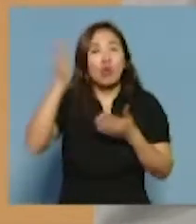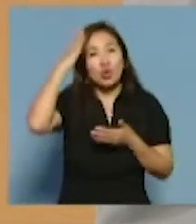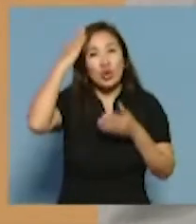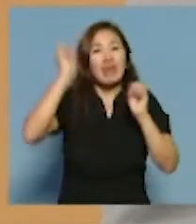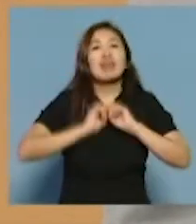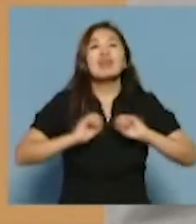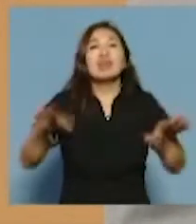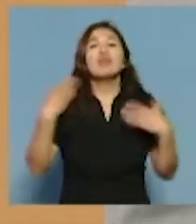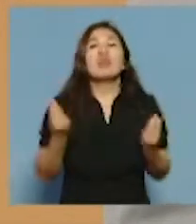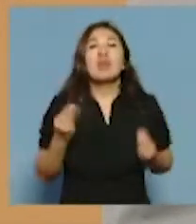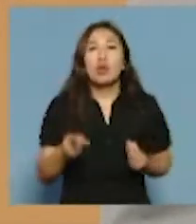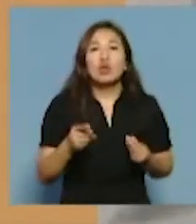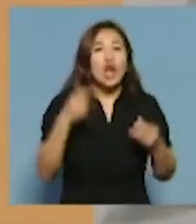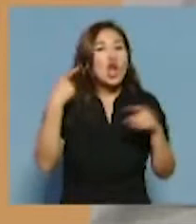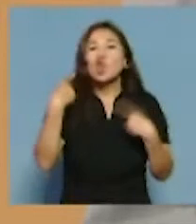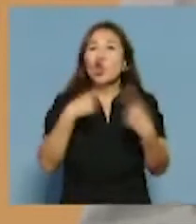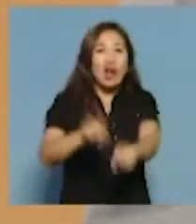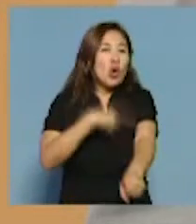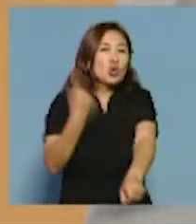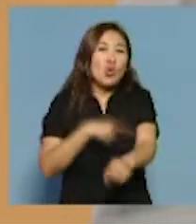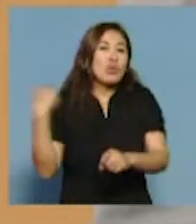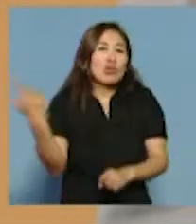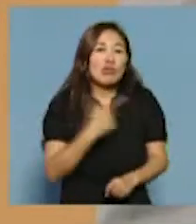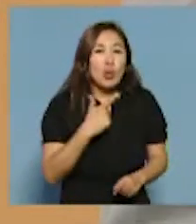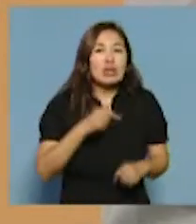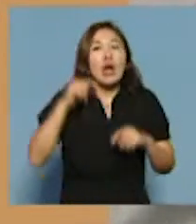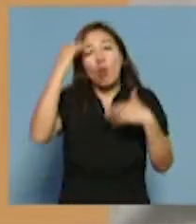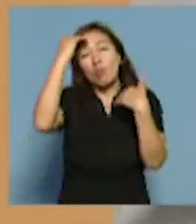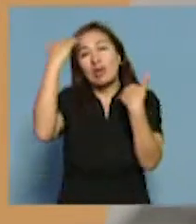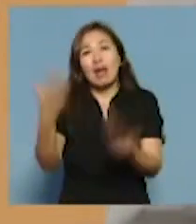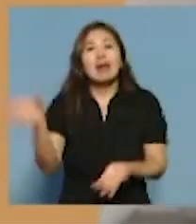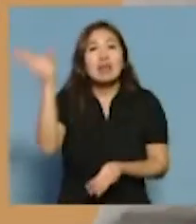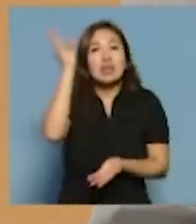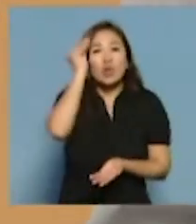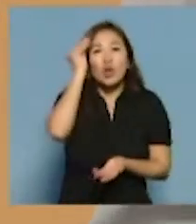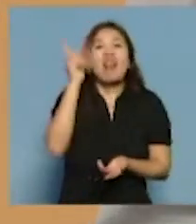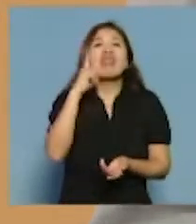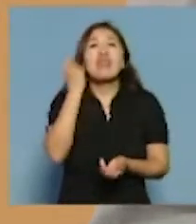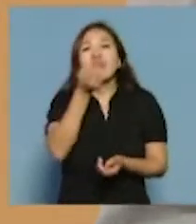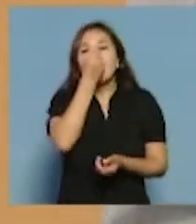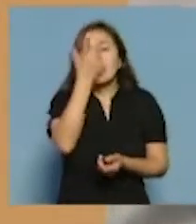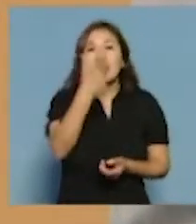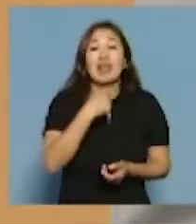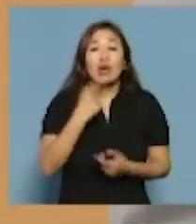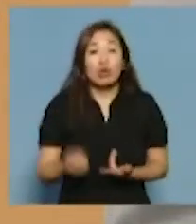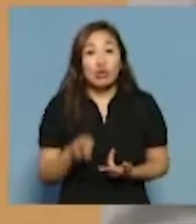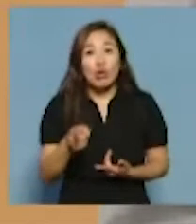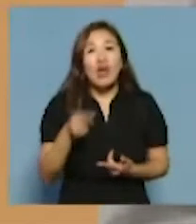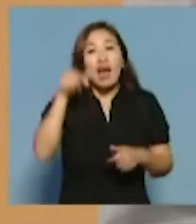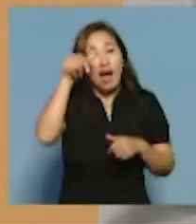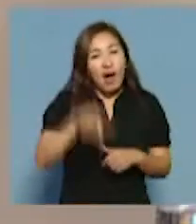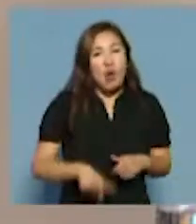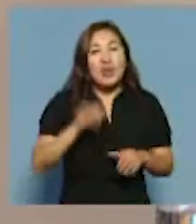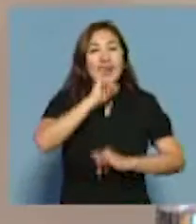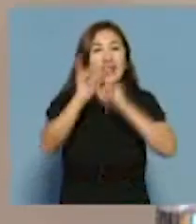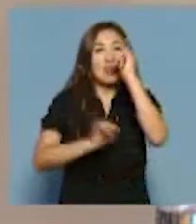precisamente todo lo que es nuestra tradición y en homenaje y recordación a lo que es el 23 de agosto claro que en esta oportunidad bueno